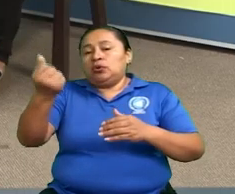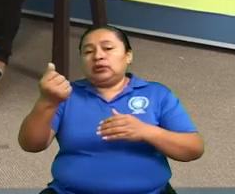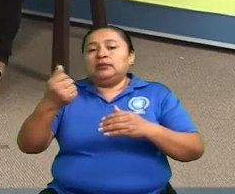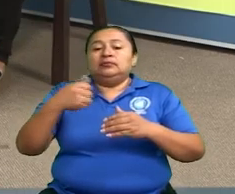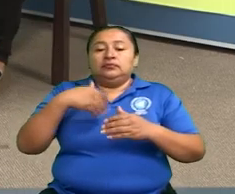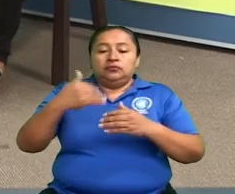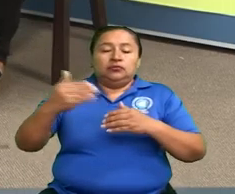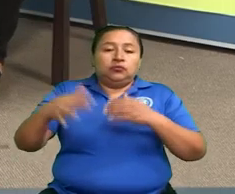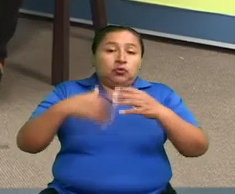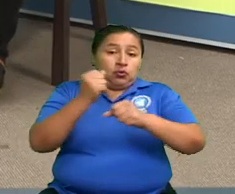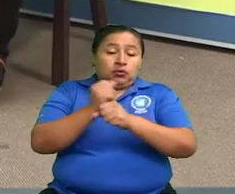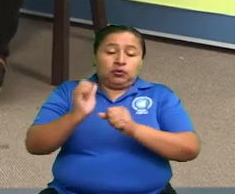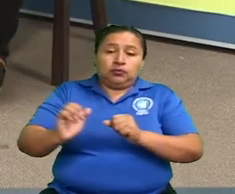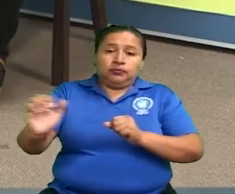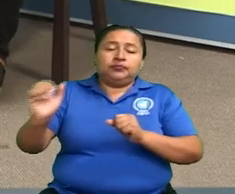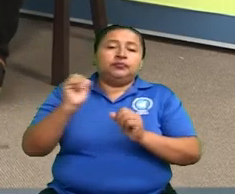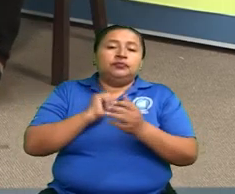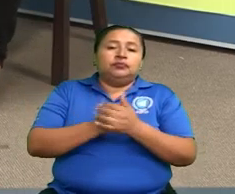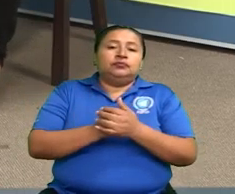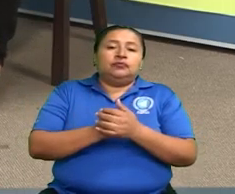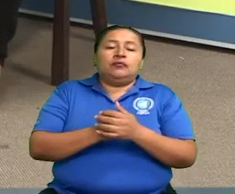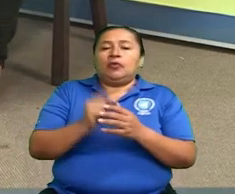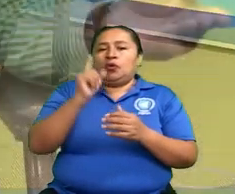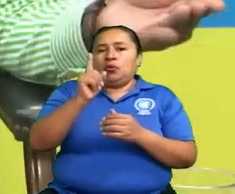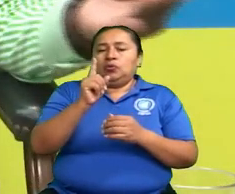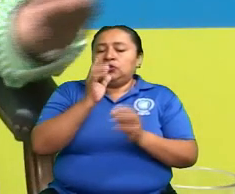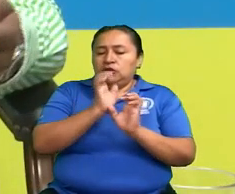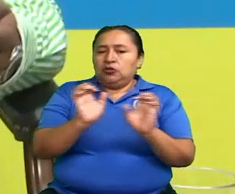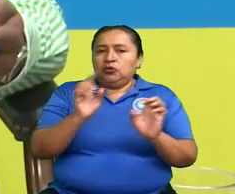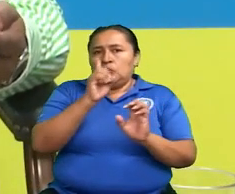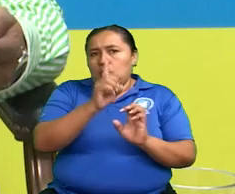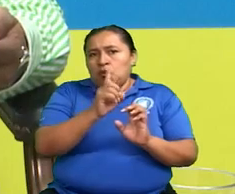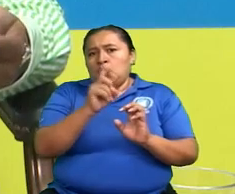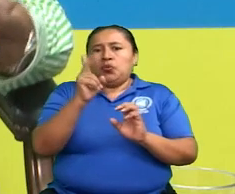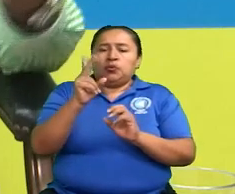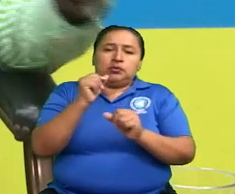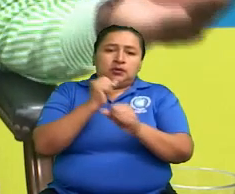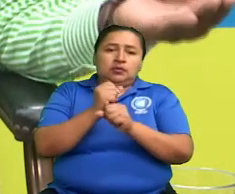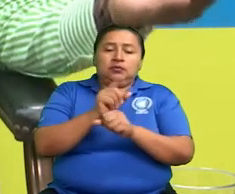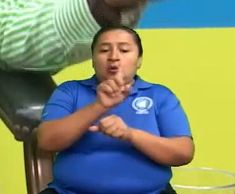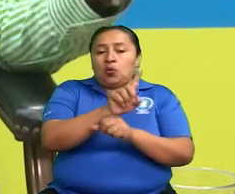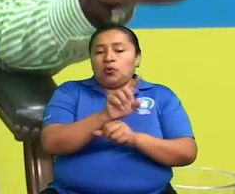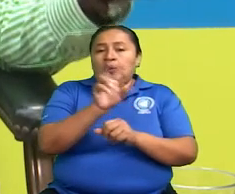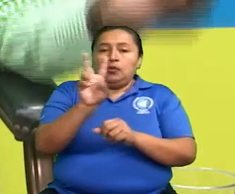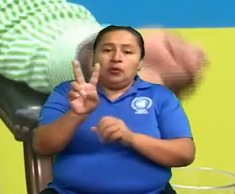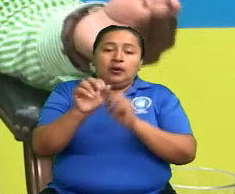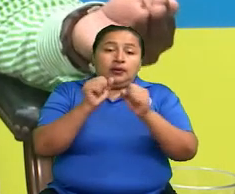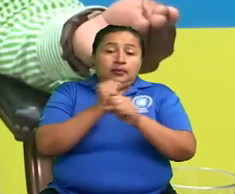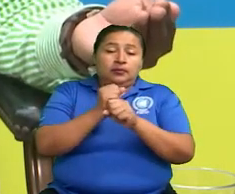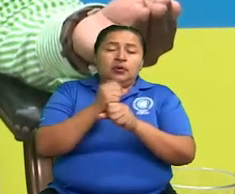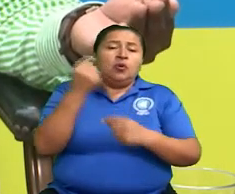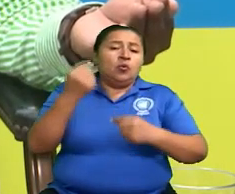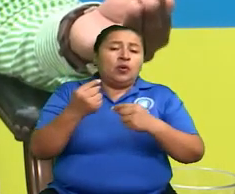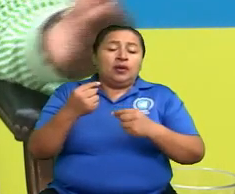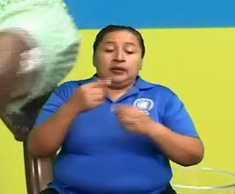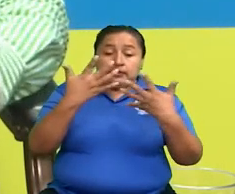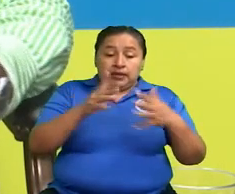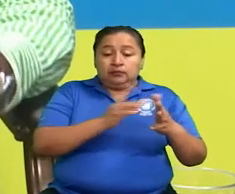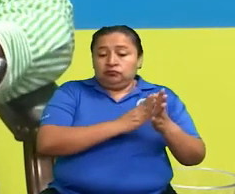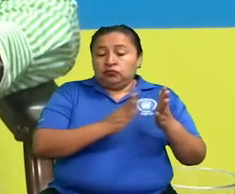siguientes años. En el caso de un niño de 1 año a 2 años, ¿cuáles son las vacunas que siguen?